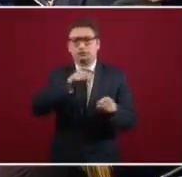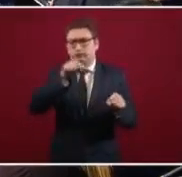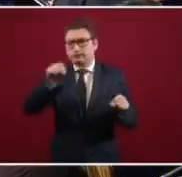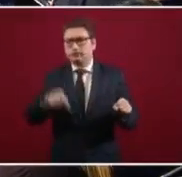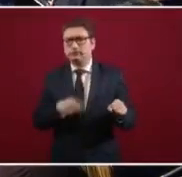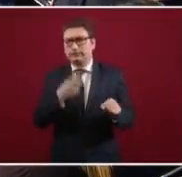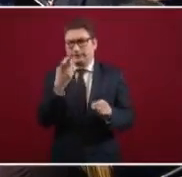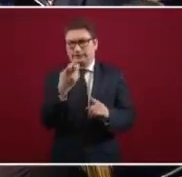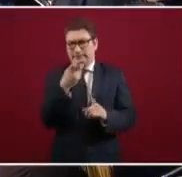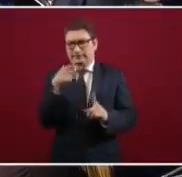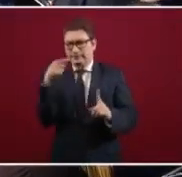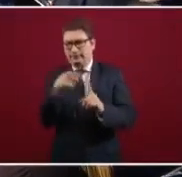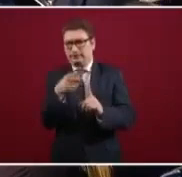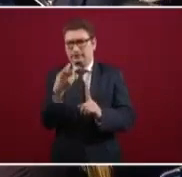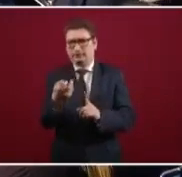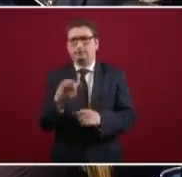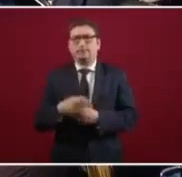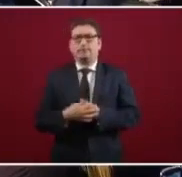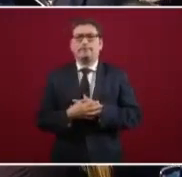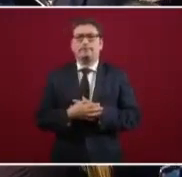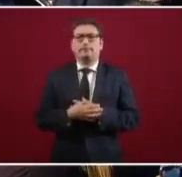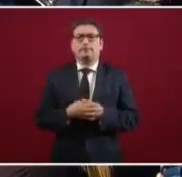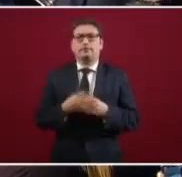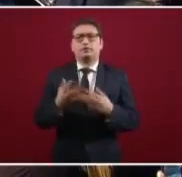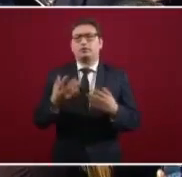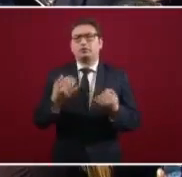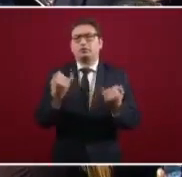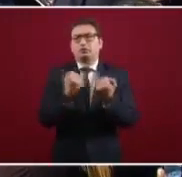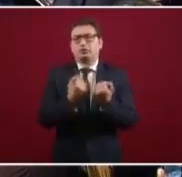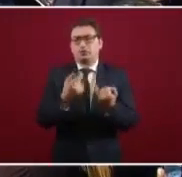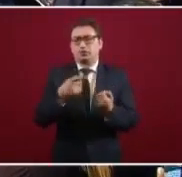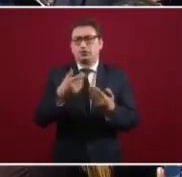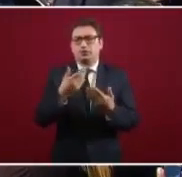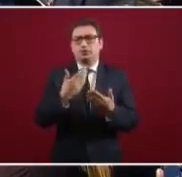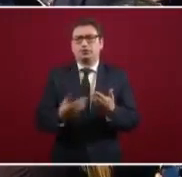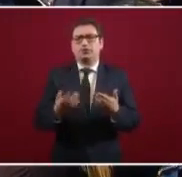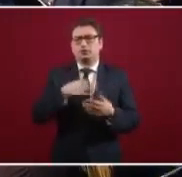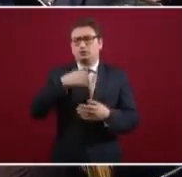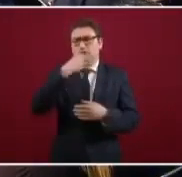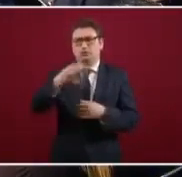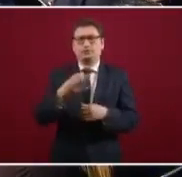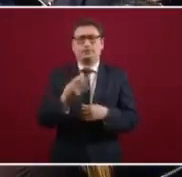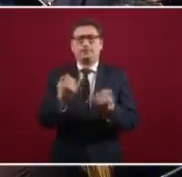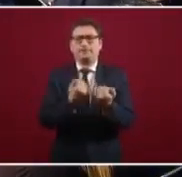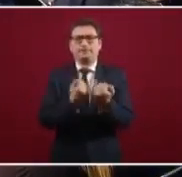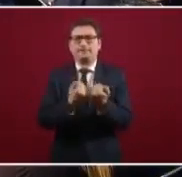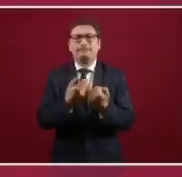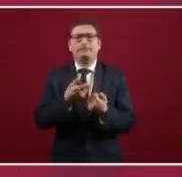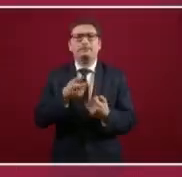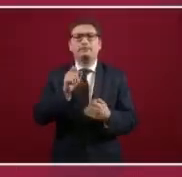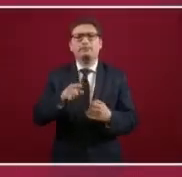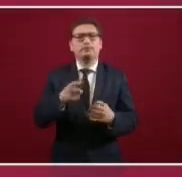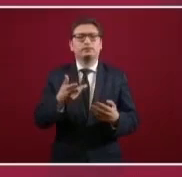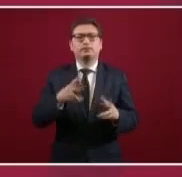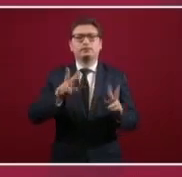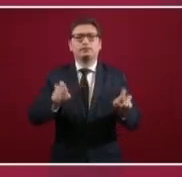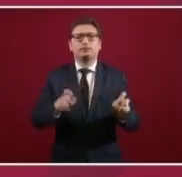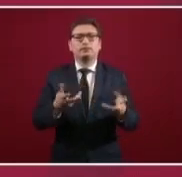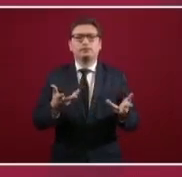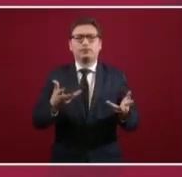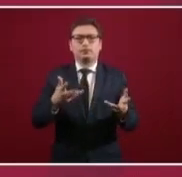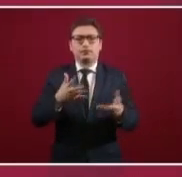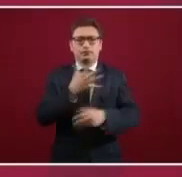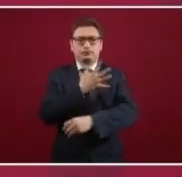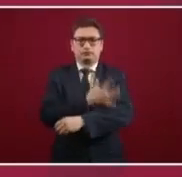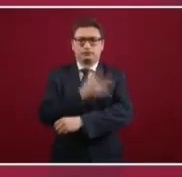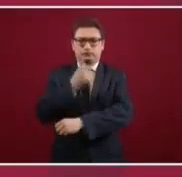ese sentido y ahora también les quiero comentar algo que tiene que ver con la